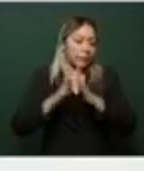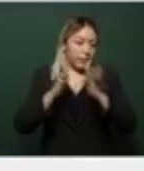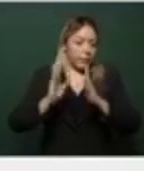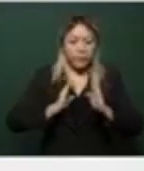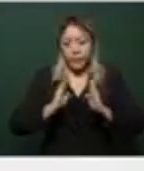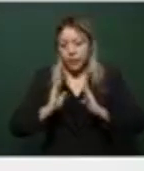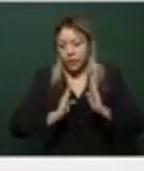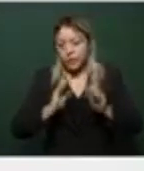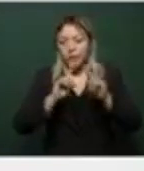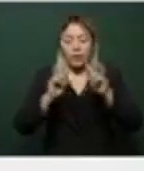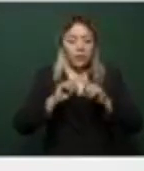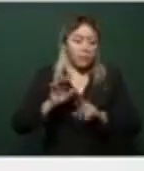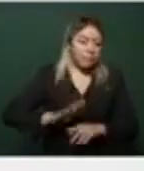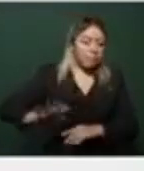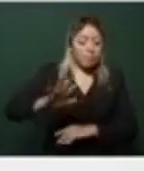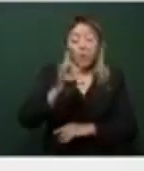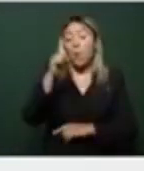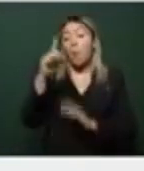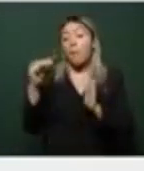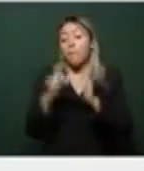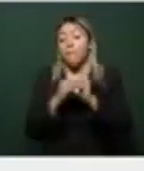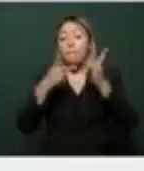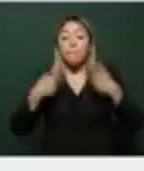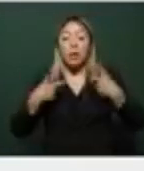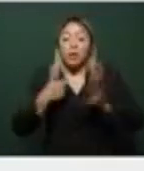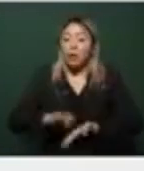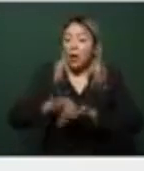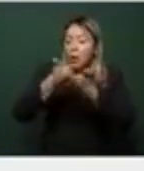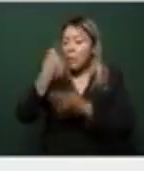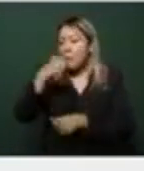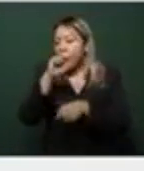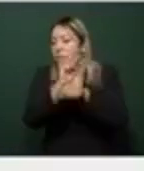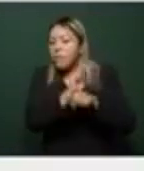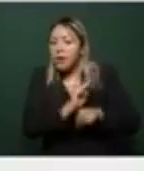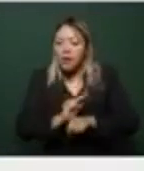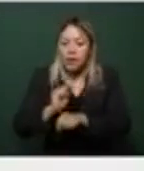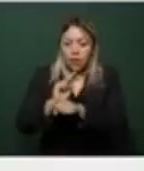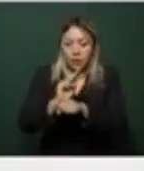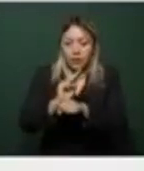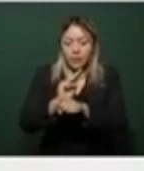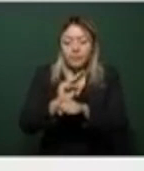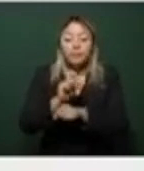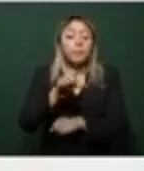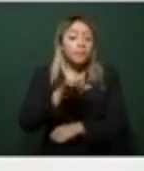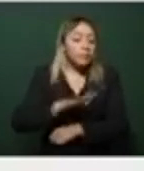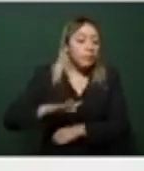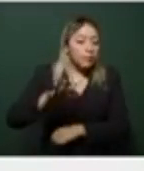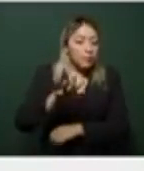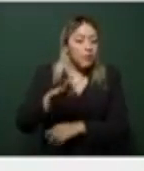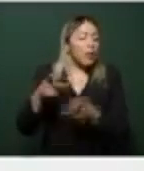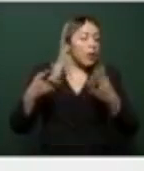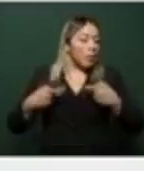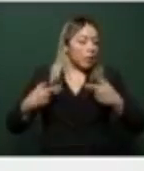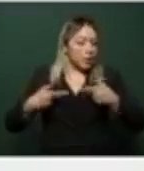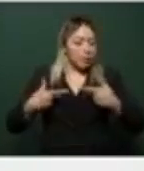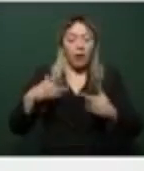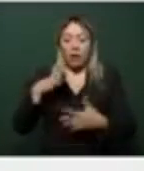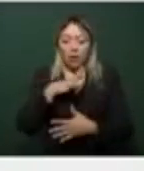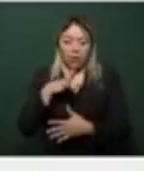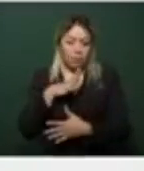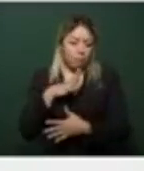son 1.000 elementos que están coadyuvando en la seguridad pública. Desde este personal tiene sus